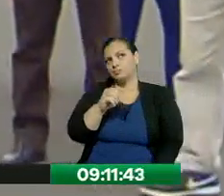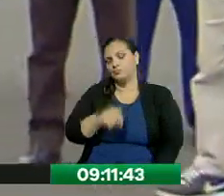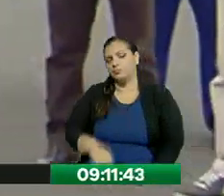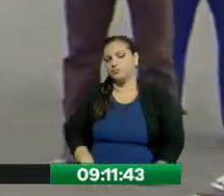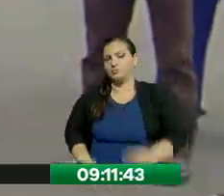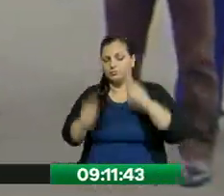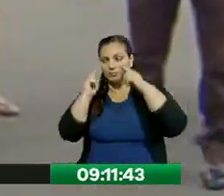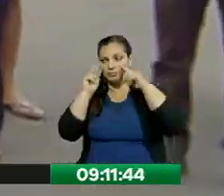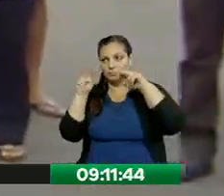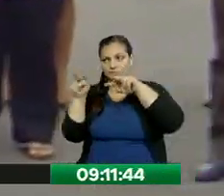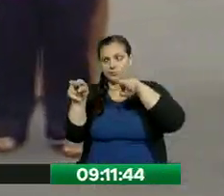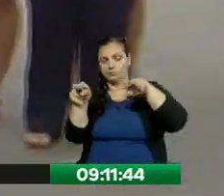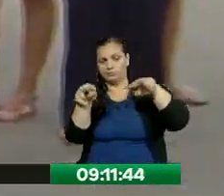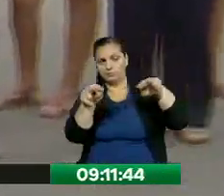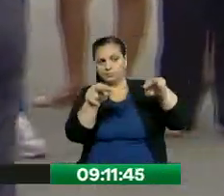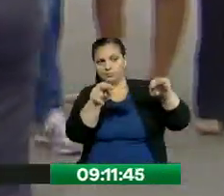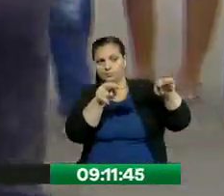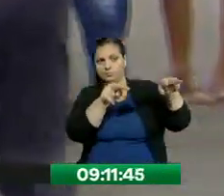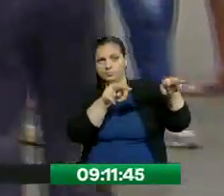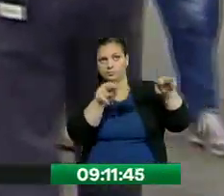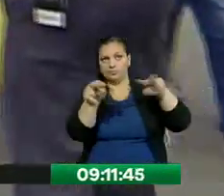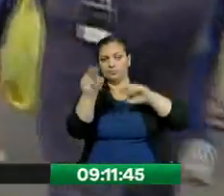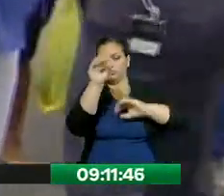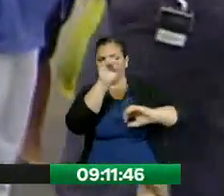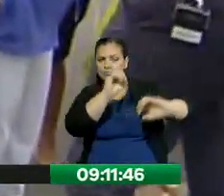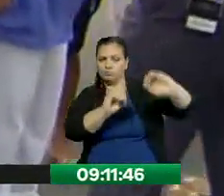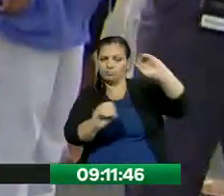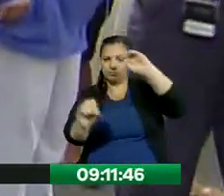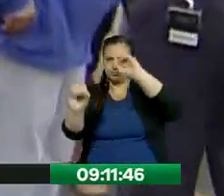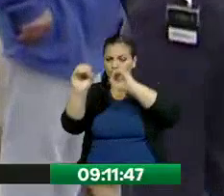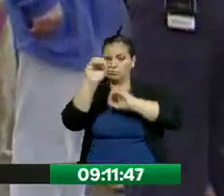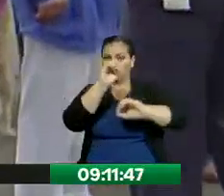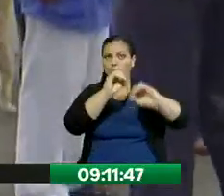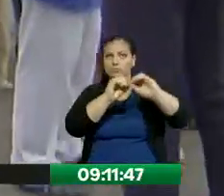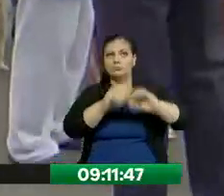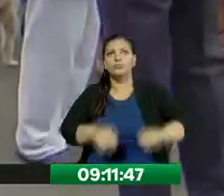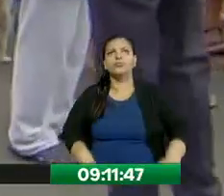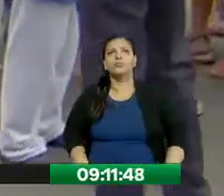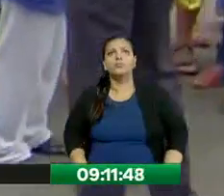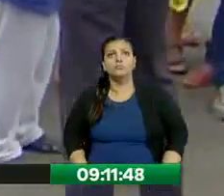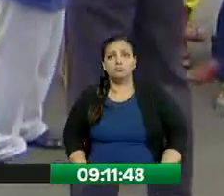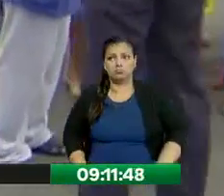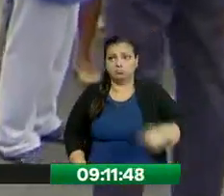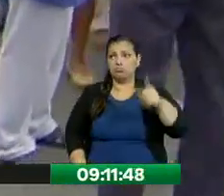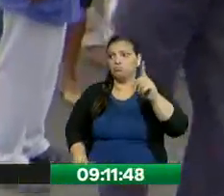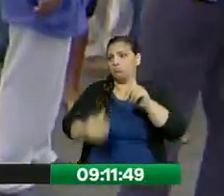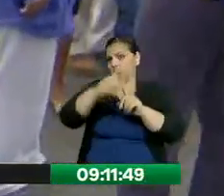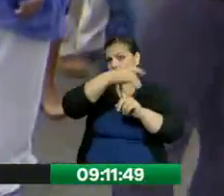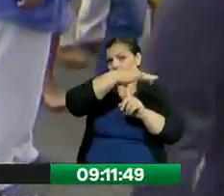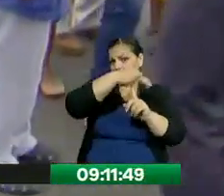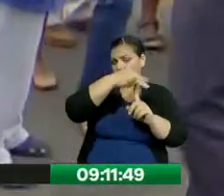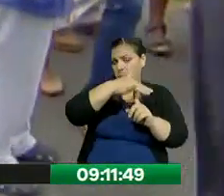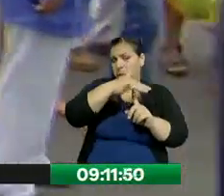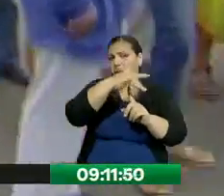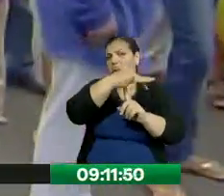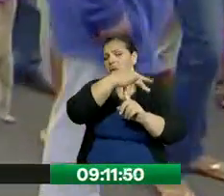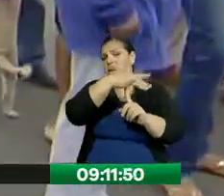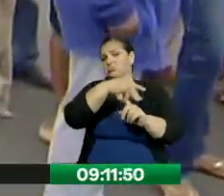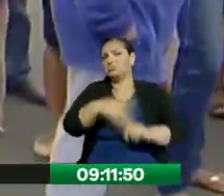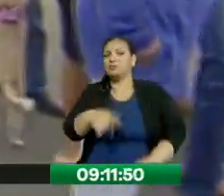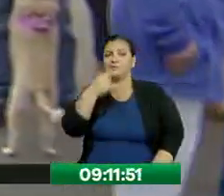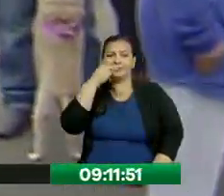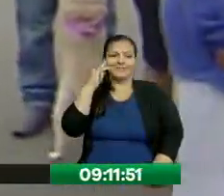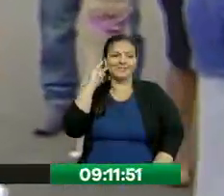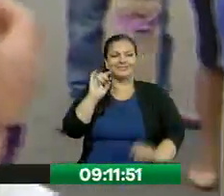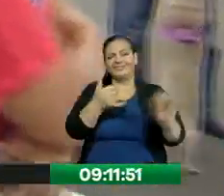apreciar un poco, los moradores me lo permiten, observen ustedes. Cuentan con canchas, cuentan con parques, juegos de diversión para los más pequeños,